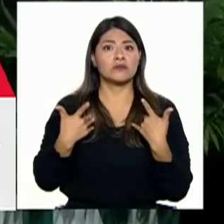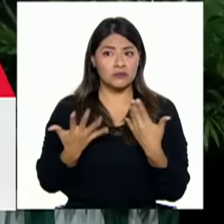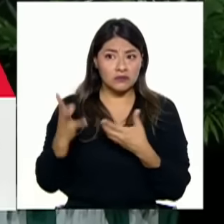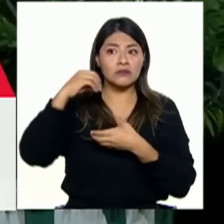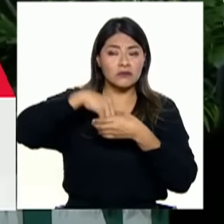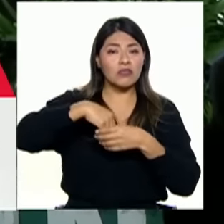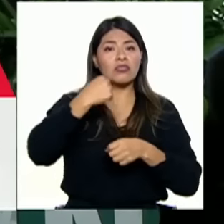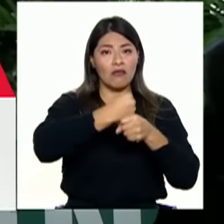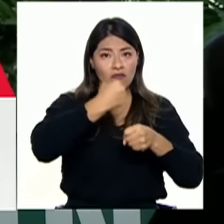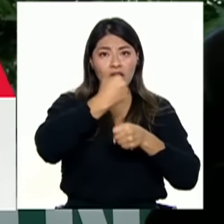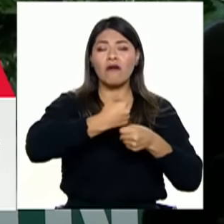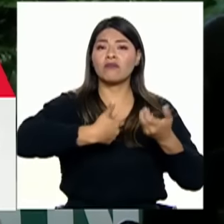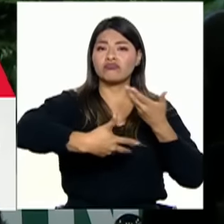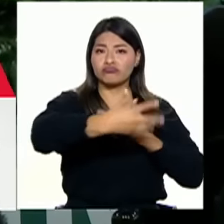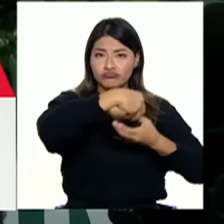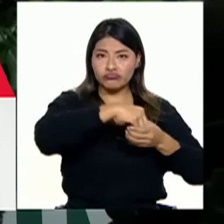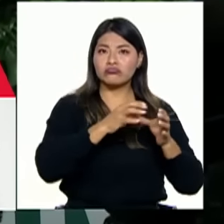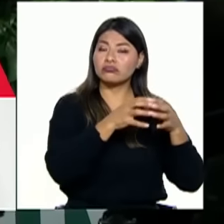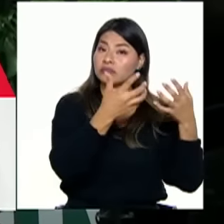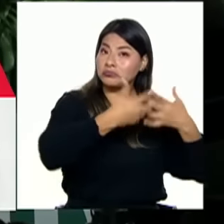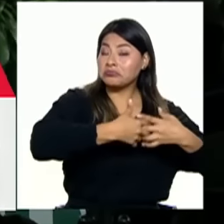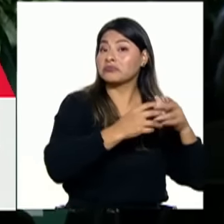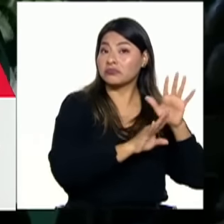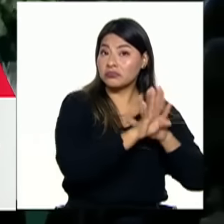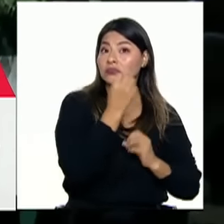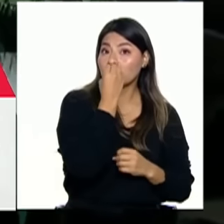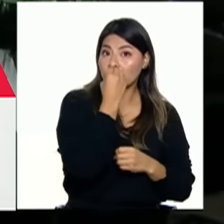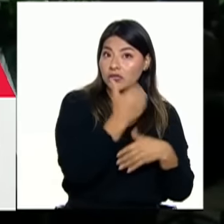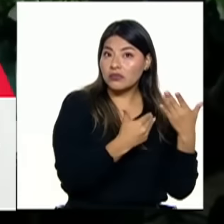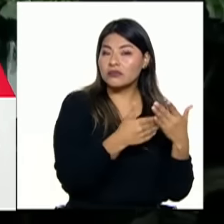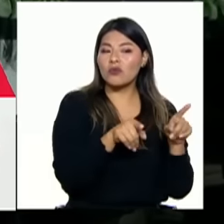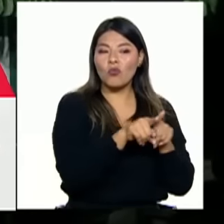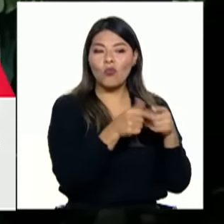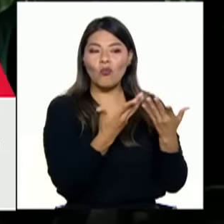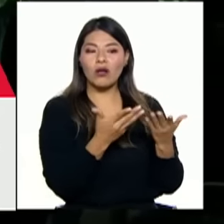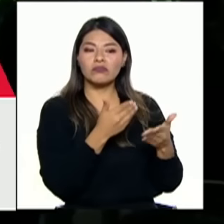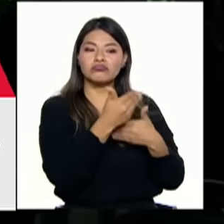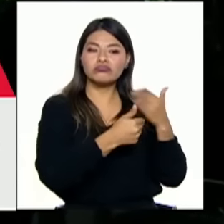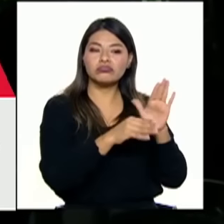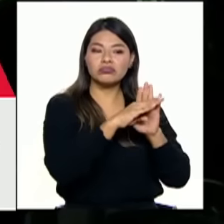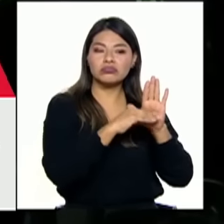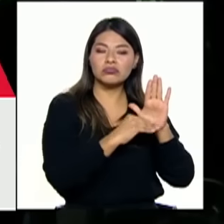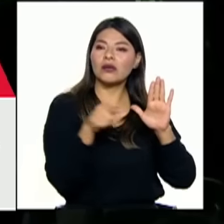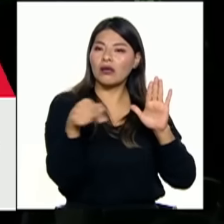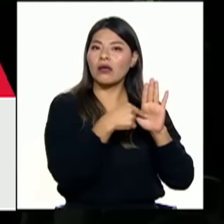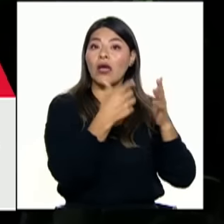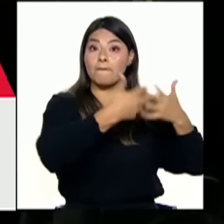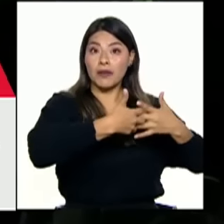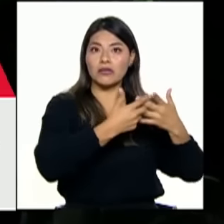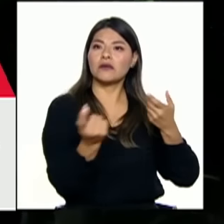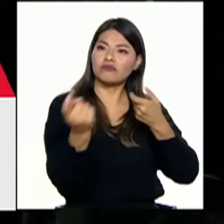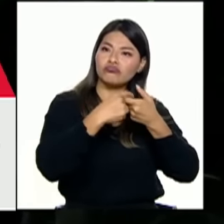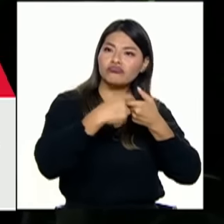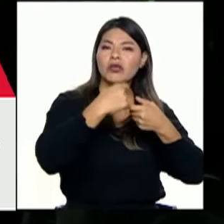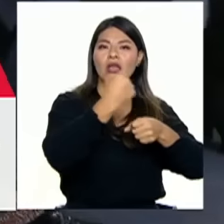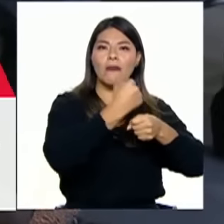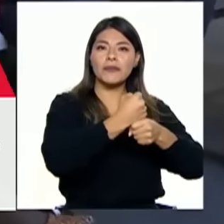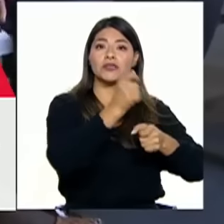ha precisado que la industria contribuye significativamente a la formalización del empleo. En el caso de la